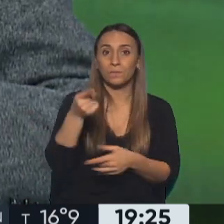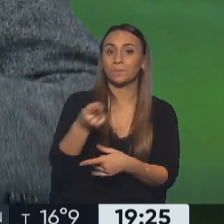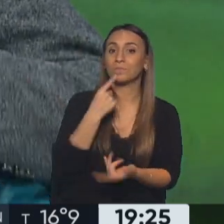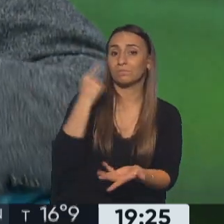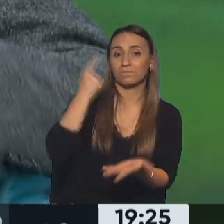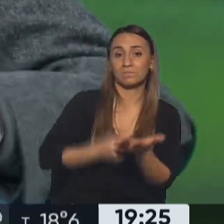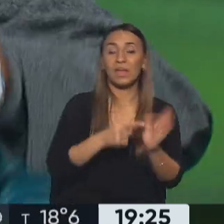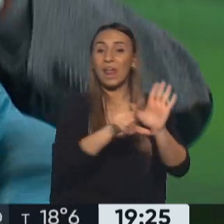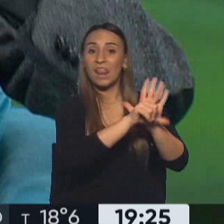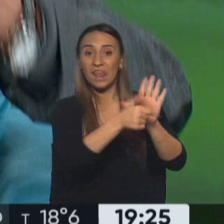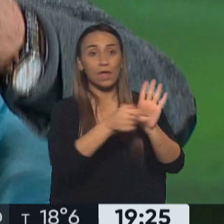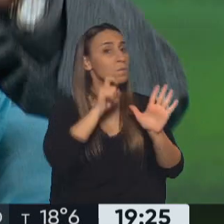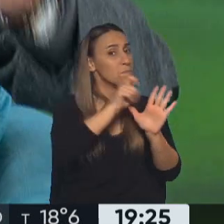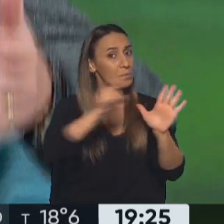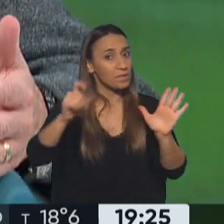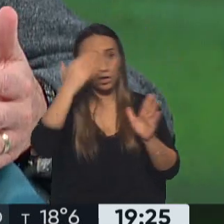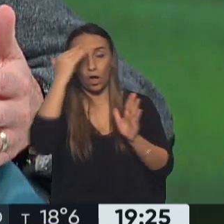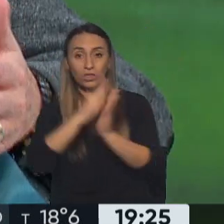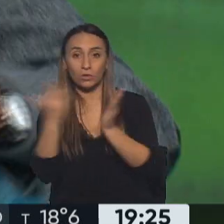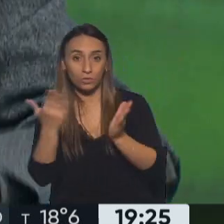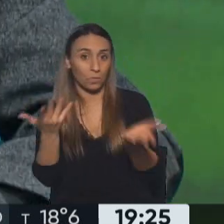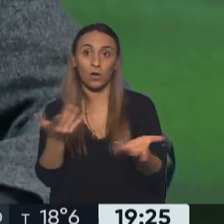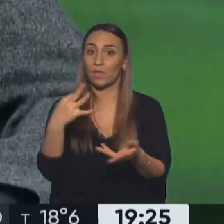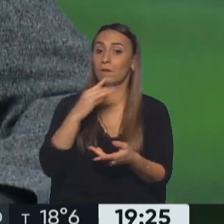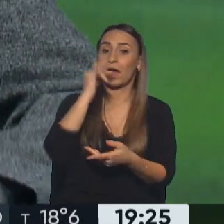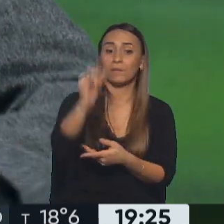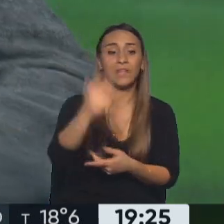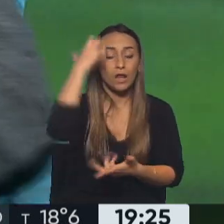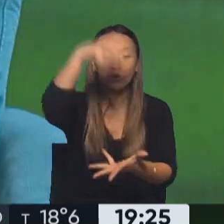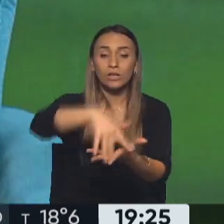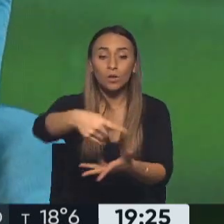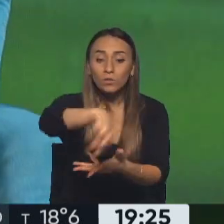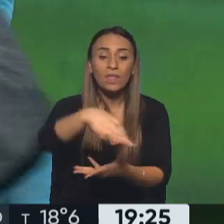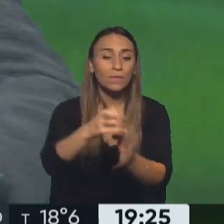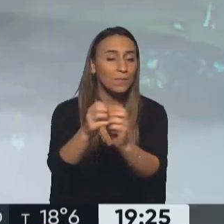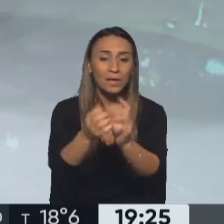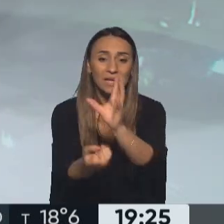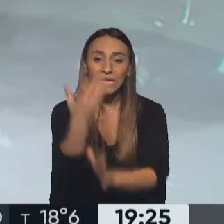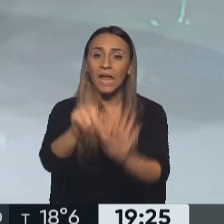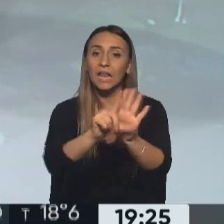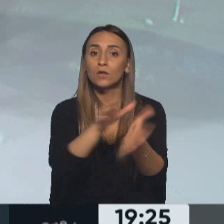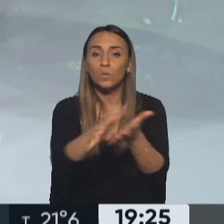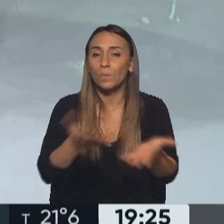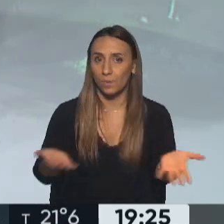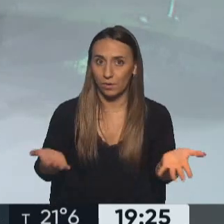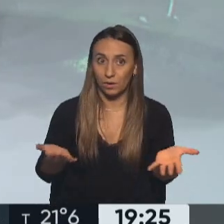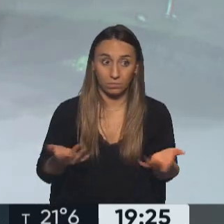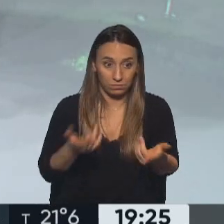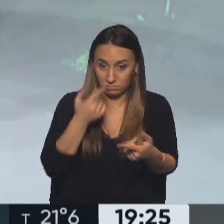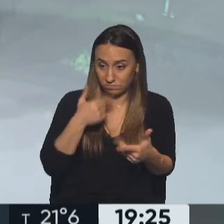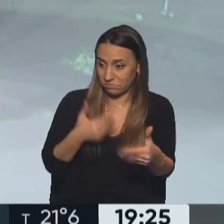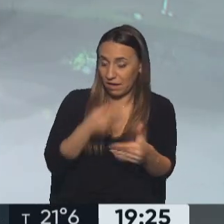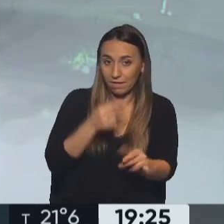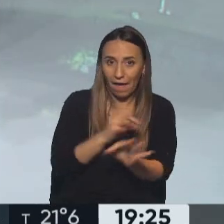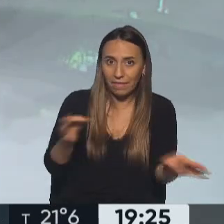lo que tiene que hacer es decirle al congreso sancione una nueva ley del consejo de la magistratura y eso es lo que no hizo además vamos a decir las casas en